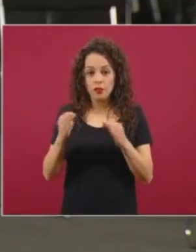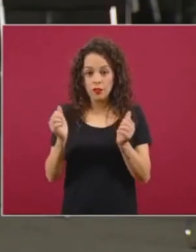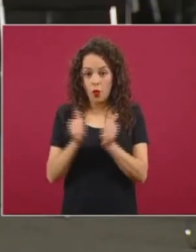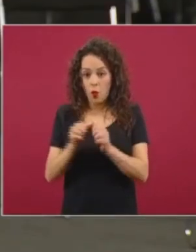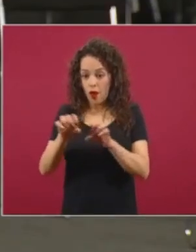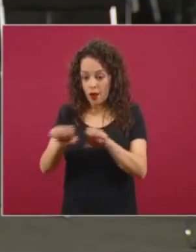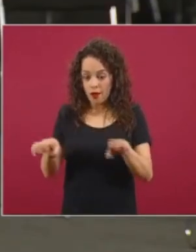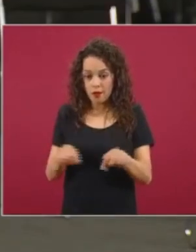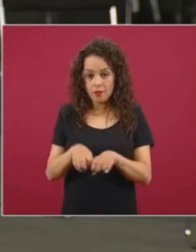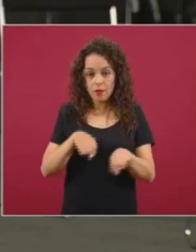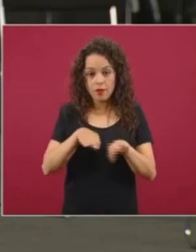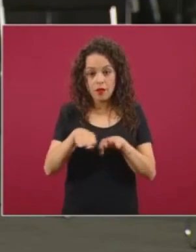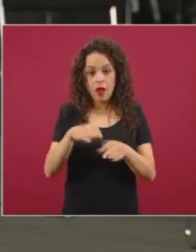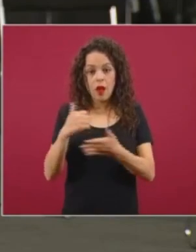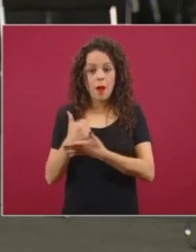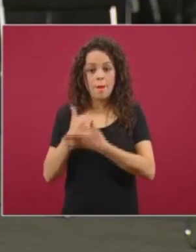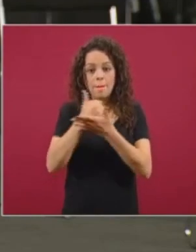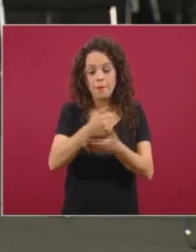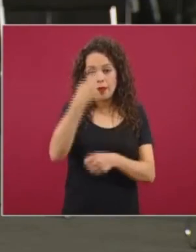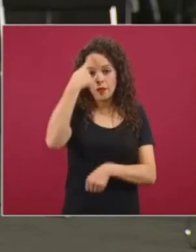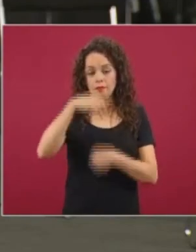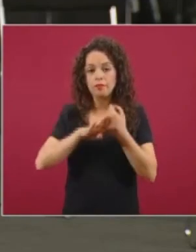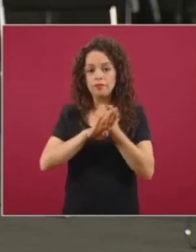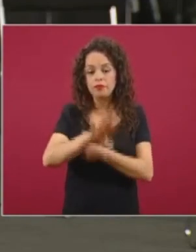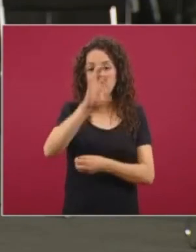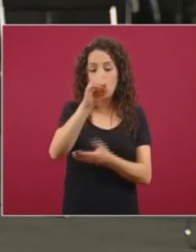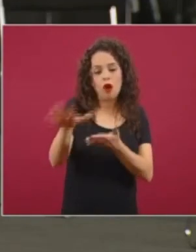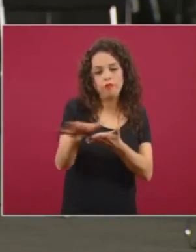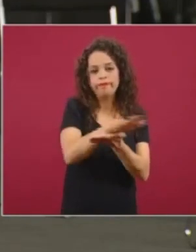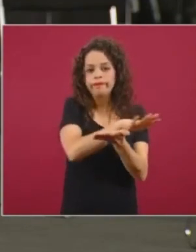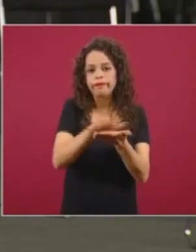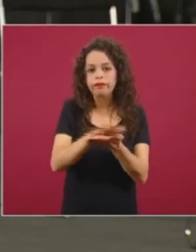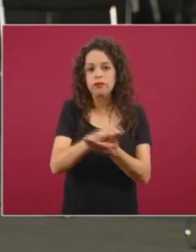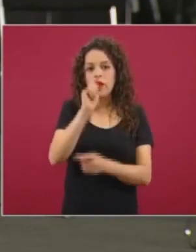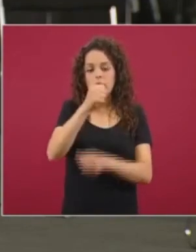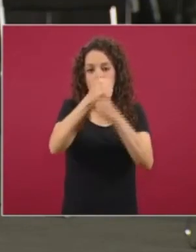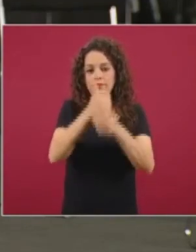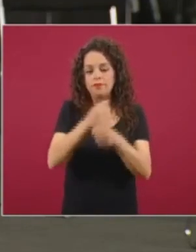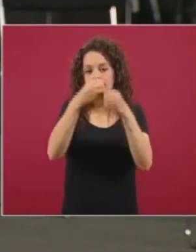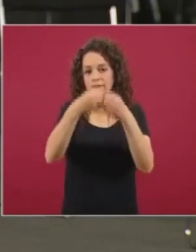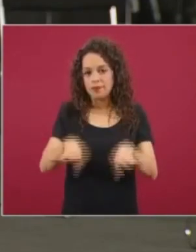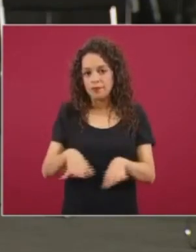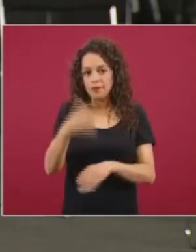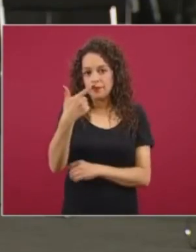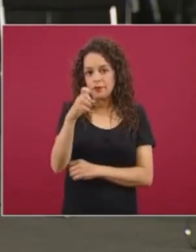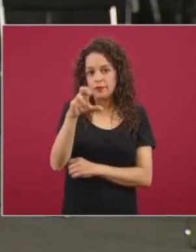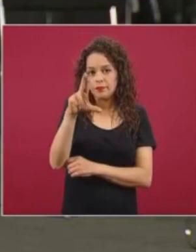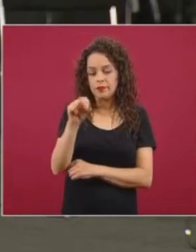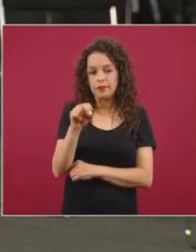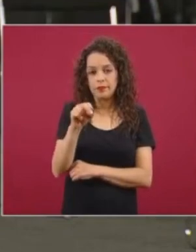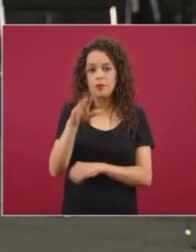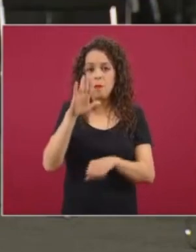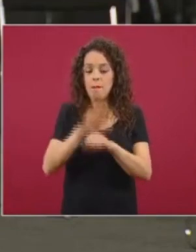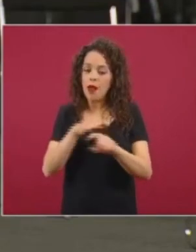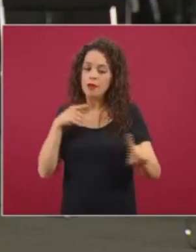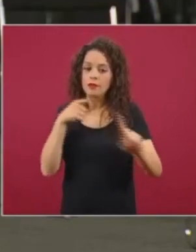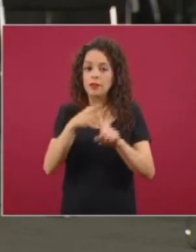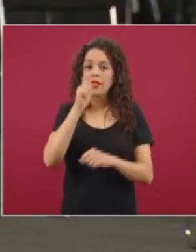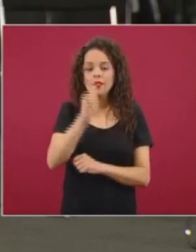trabajo, ayuda a la erradicación o la eliminación de la violencia de género, principalmente entre las